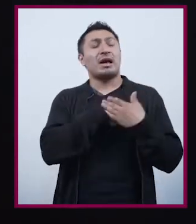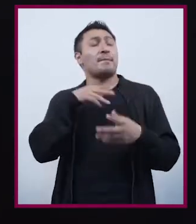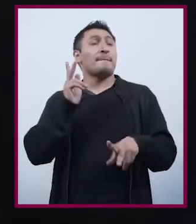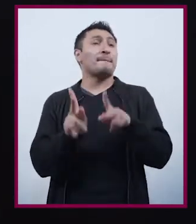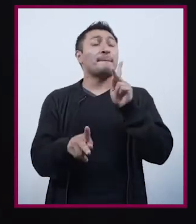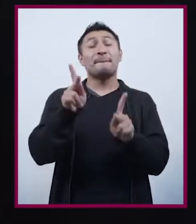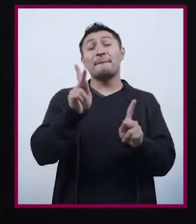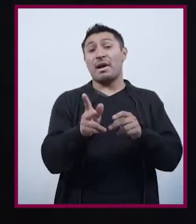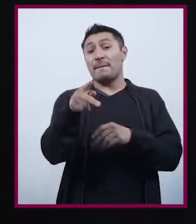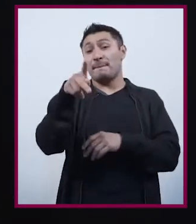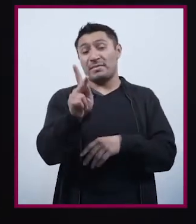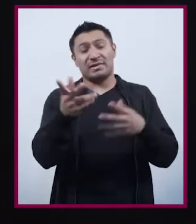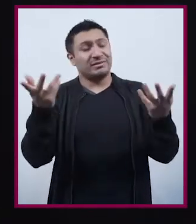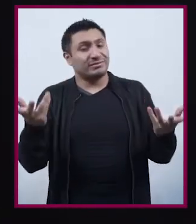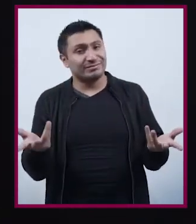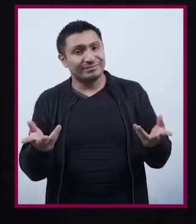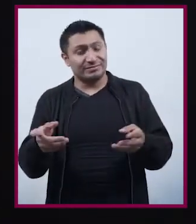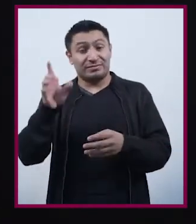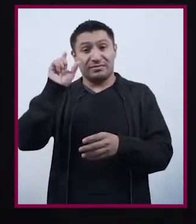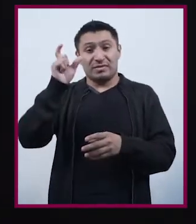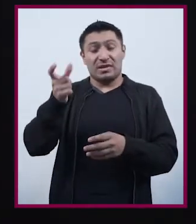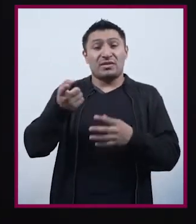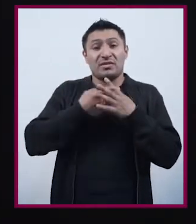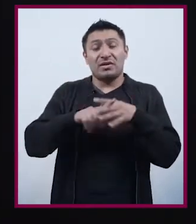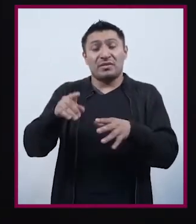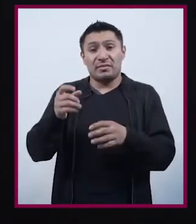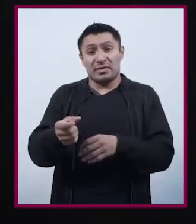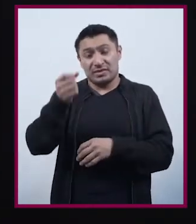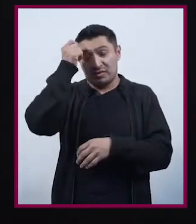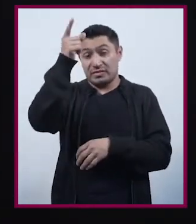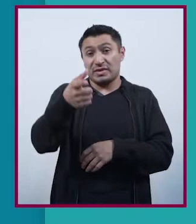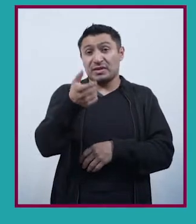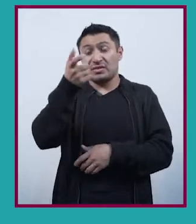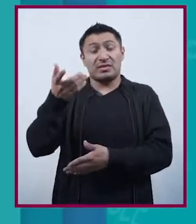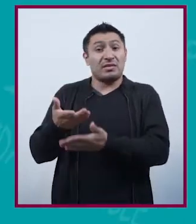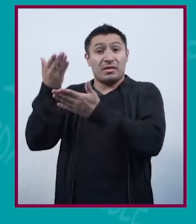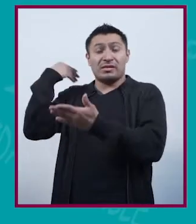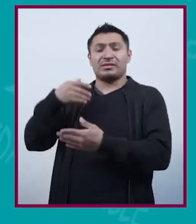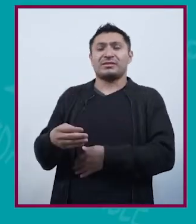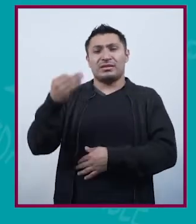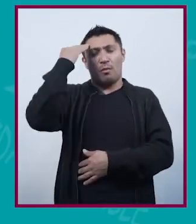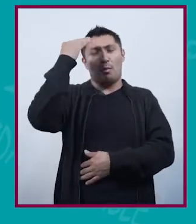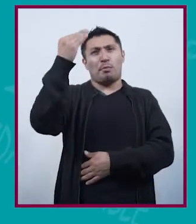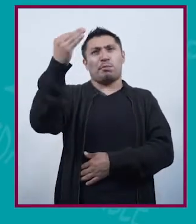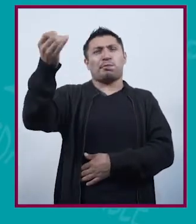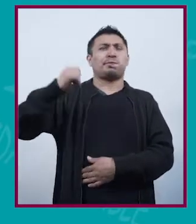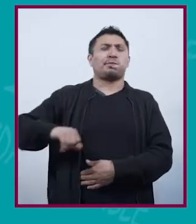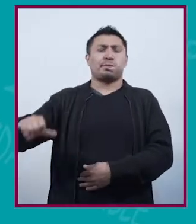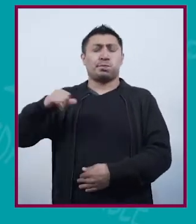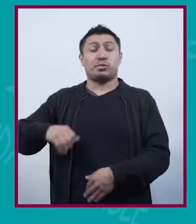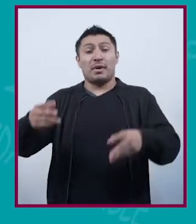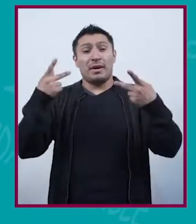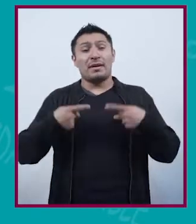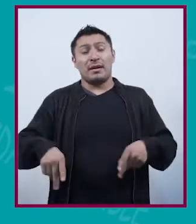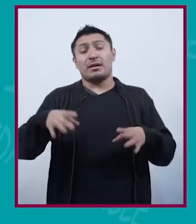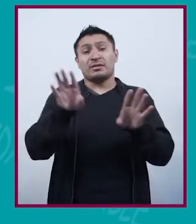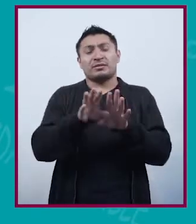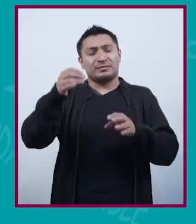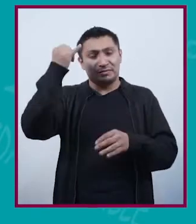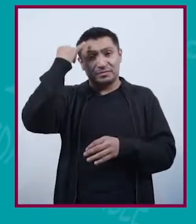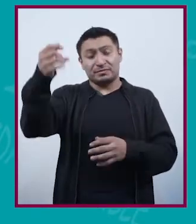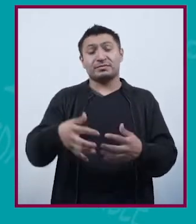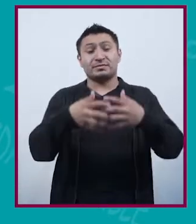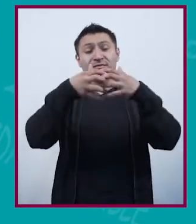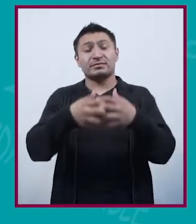amor. Pero, ¿desde cuándo existe el dinero? Ya en tiempos muy remotos, el ser humano